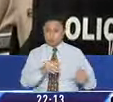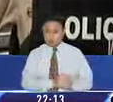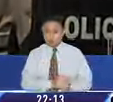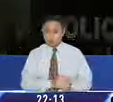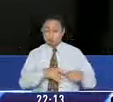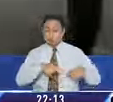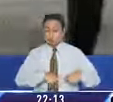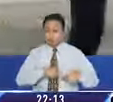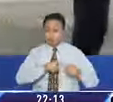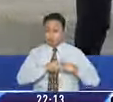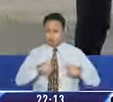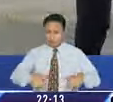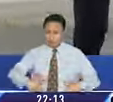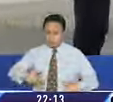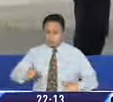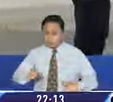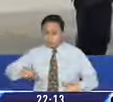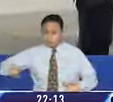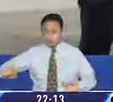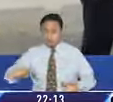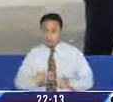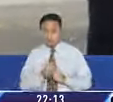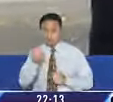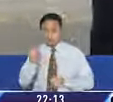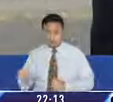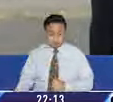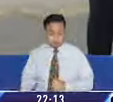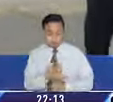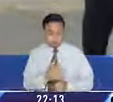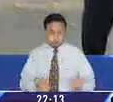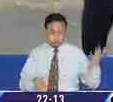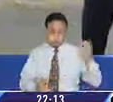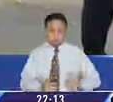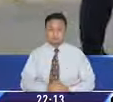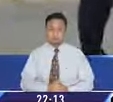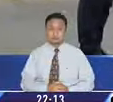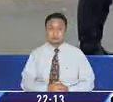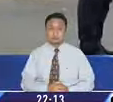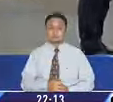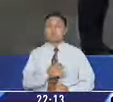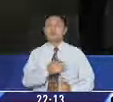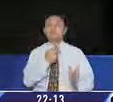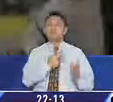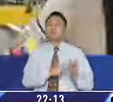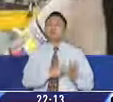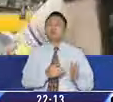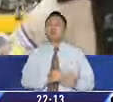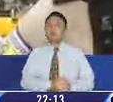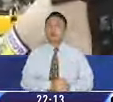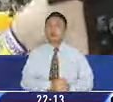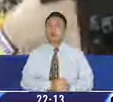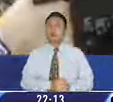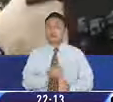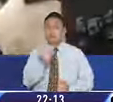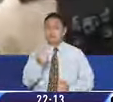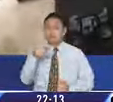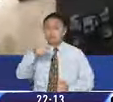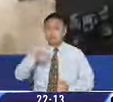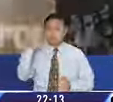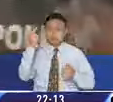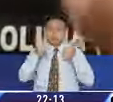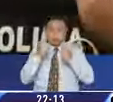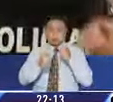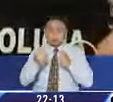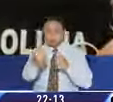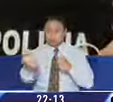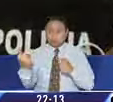movimientos inusuales, abren la puerta, arrojan objetos. ¿Esto fue qué tiempo después de los disparos? Fueron inmediatamente a los disparos, segundos,